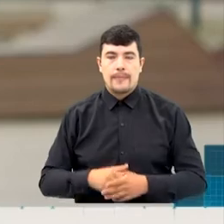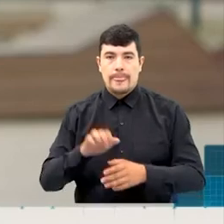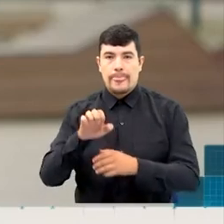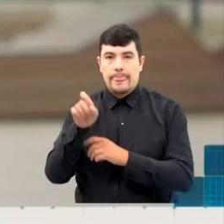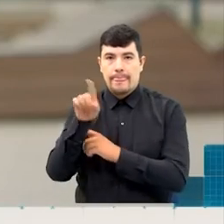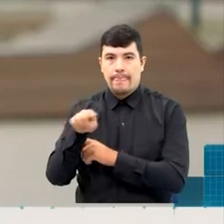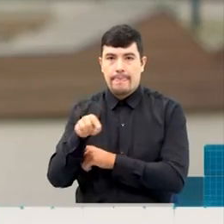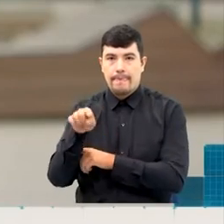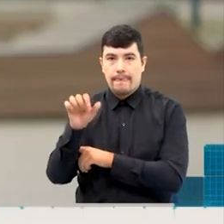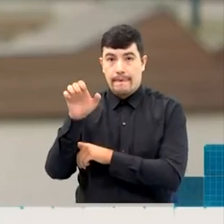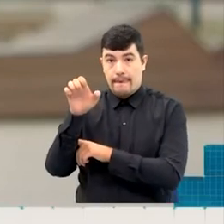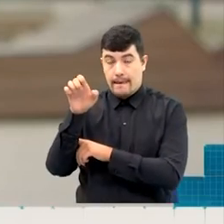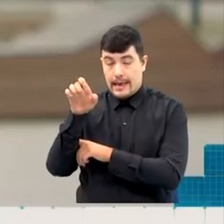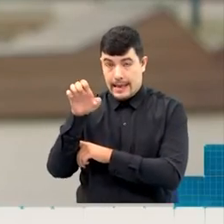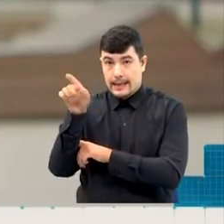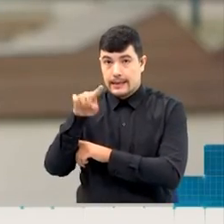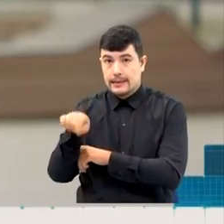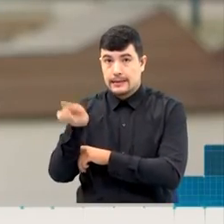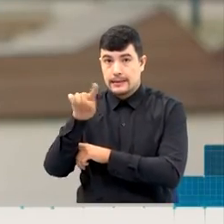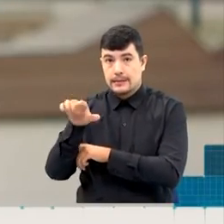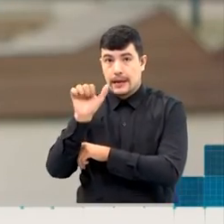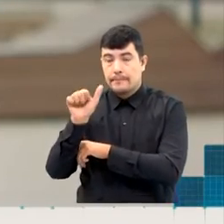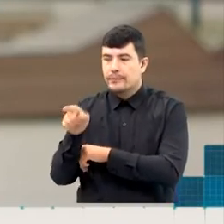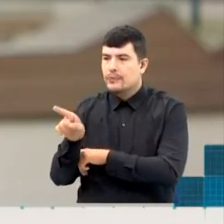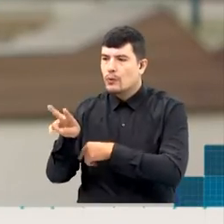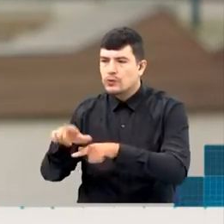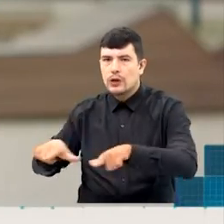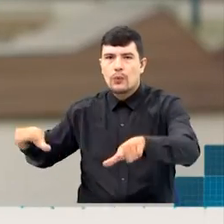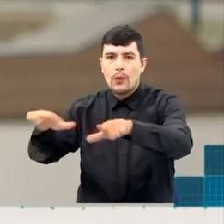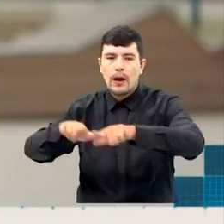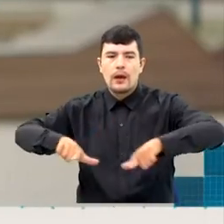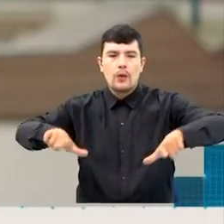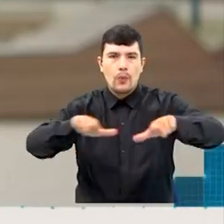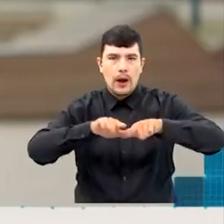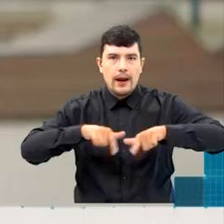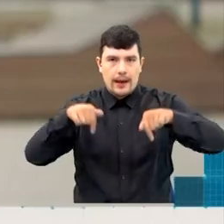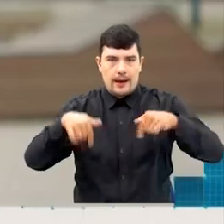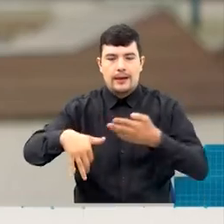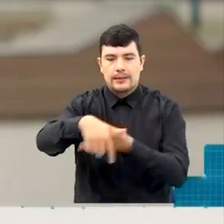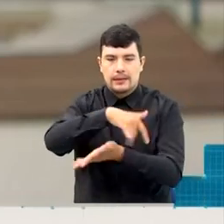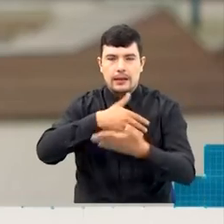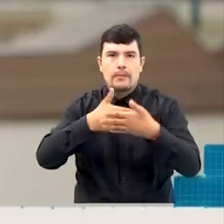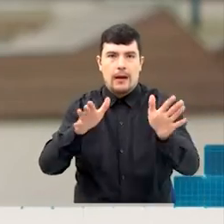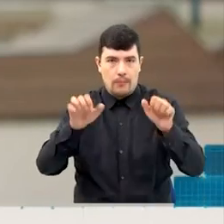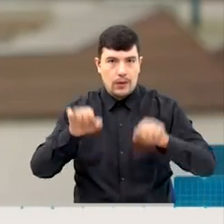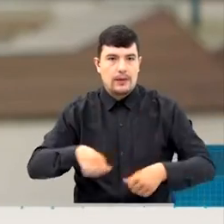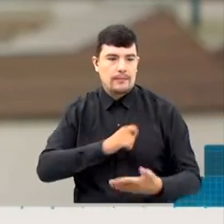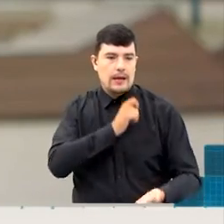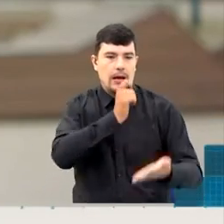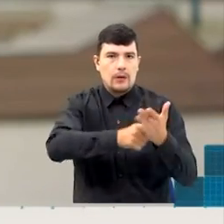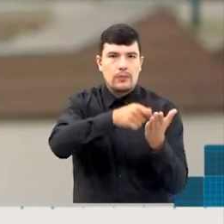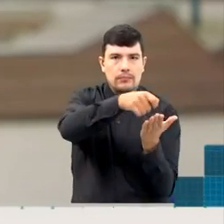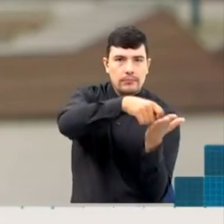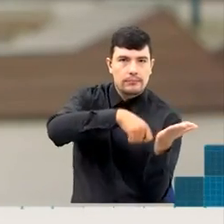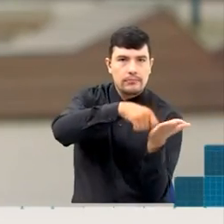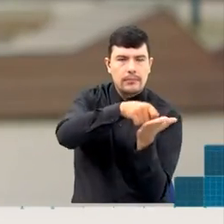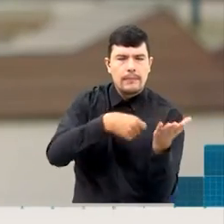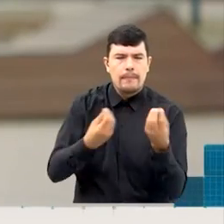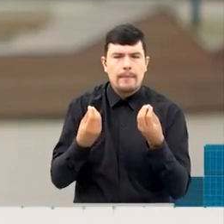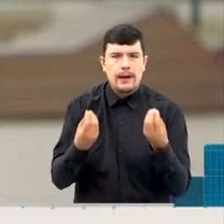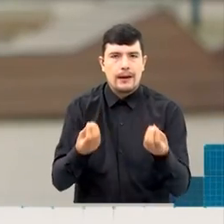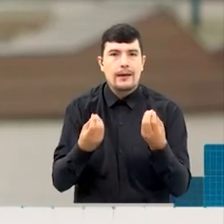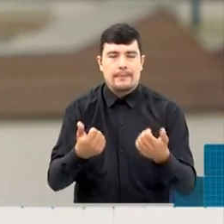ESA cuenta con 12 puntos de atención al cliente habilitados en el departamento para pagos con datáfono, brindando siempre alternativas